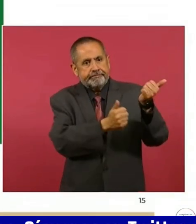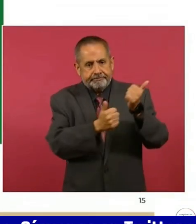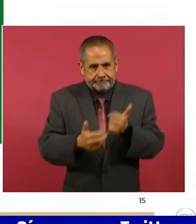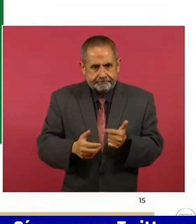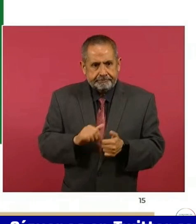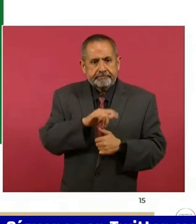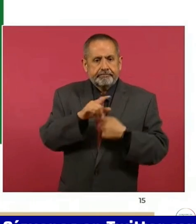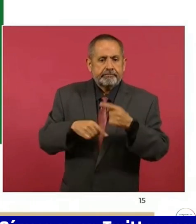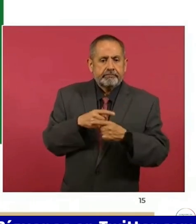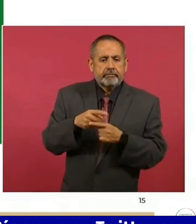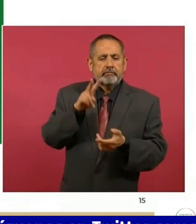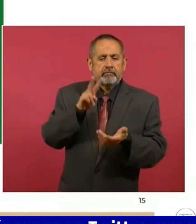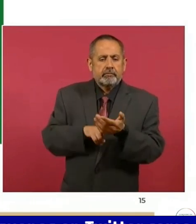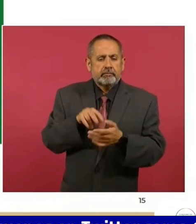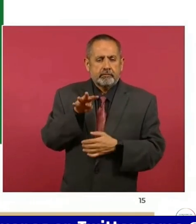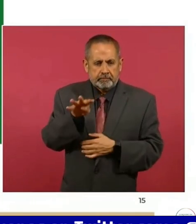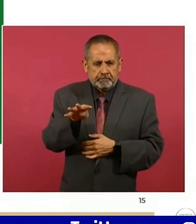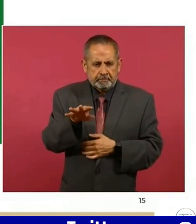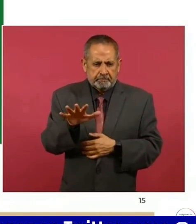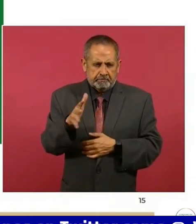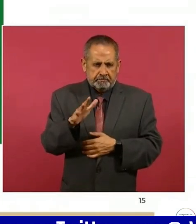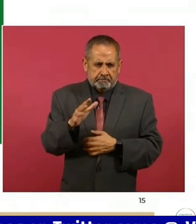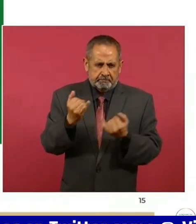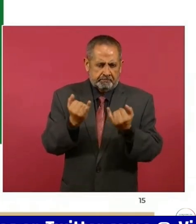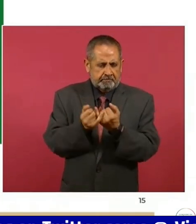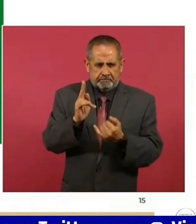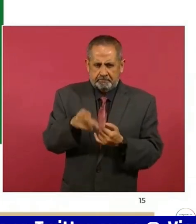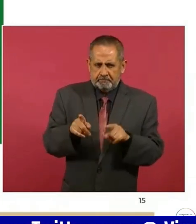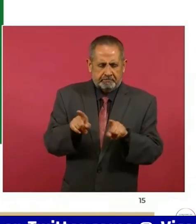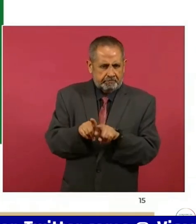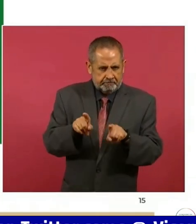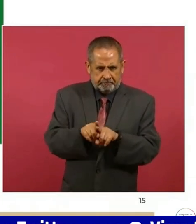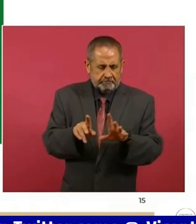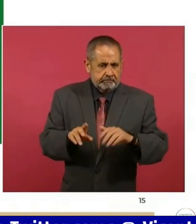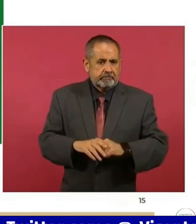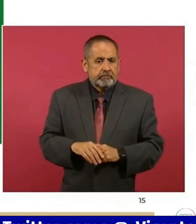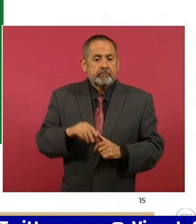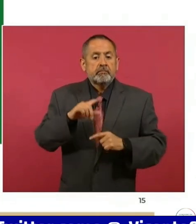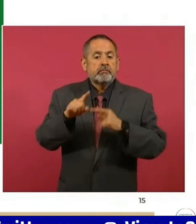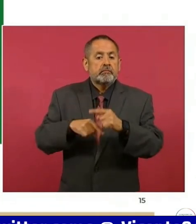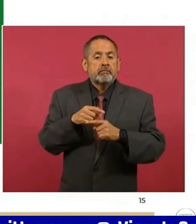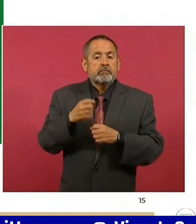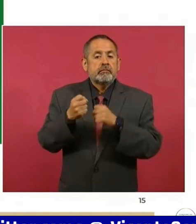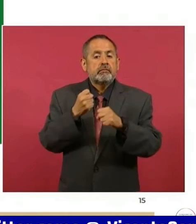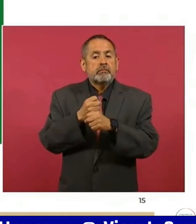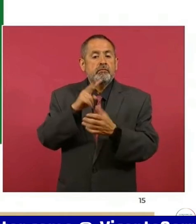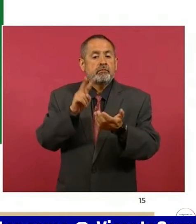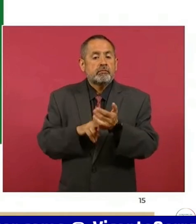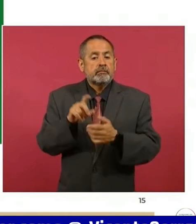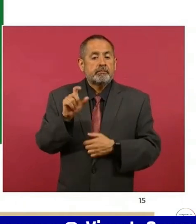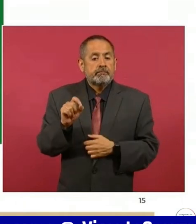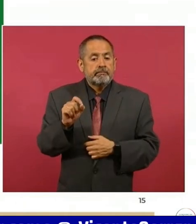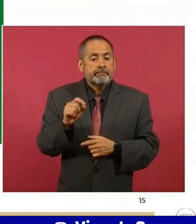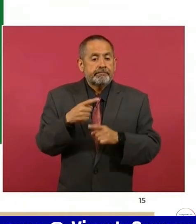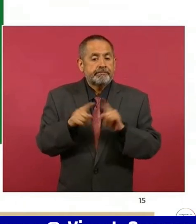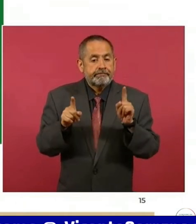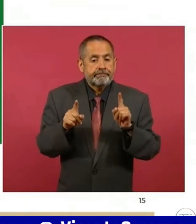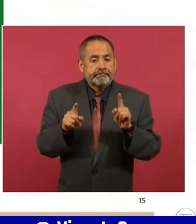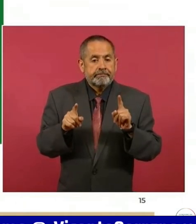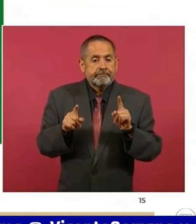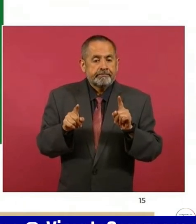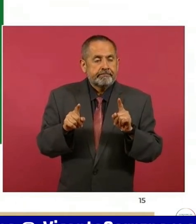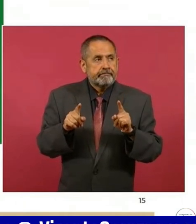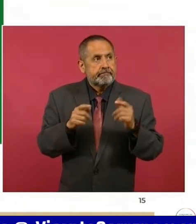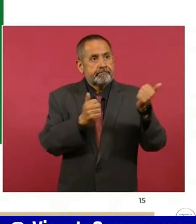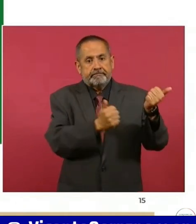2019, prácticamente el comportamiento fue similar. Ya en el 20, la disminución